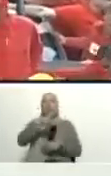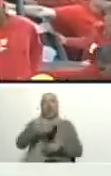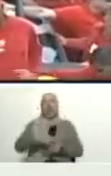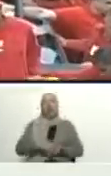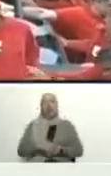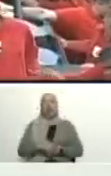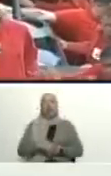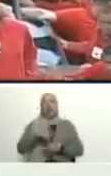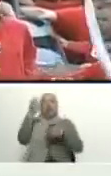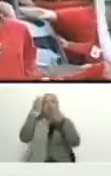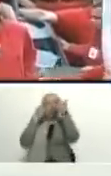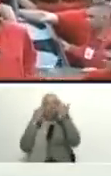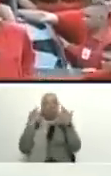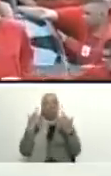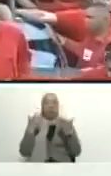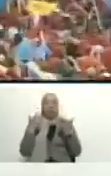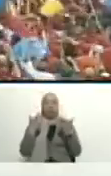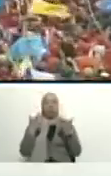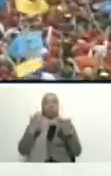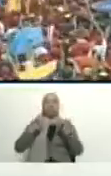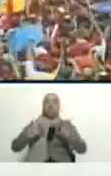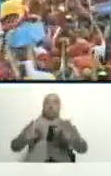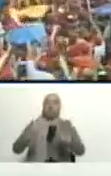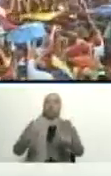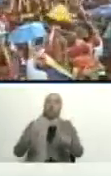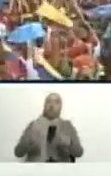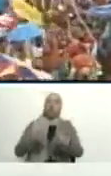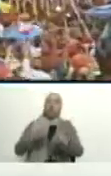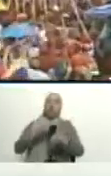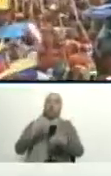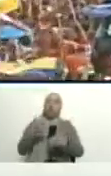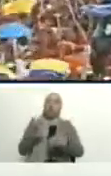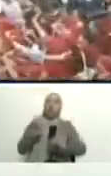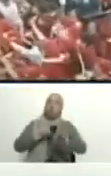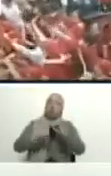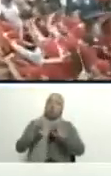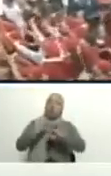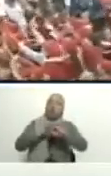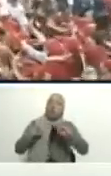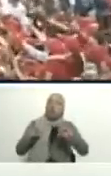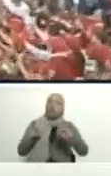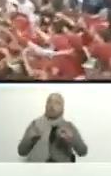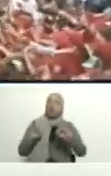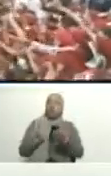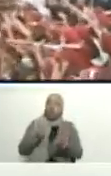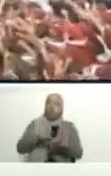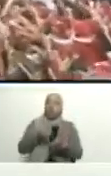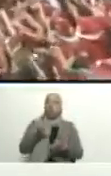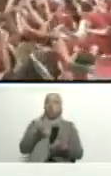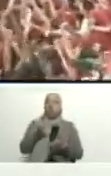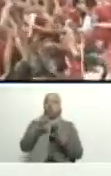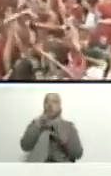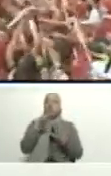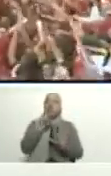Comandante Hugo Chávez arrancó una ofensiva final que él denominó